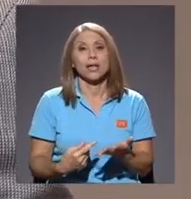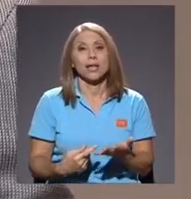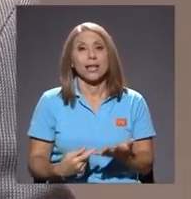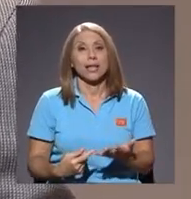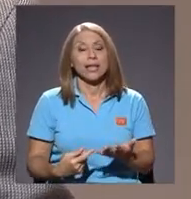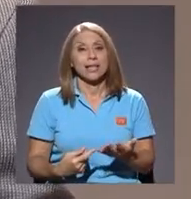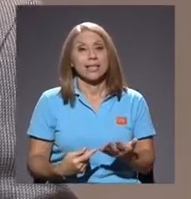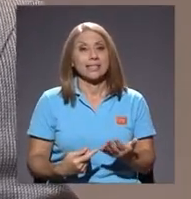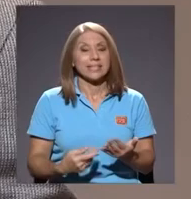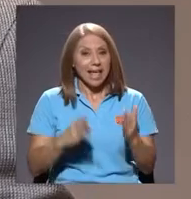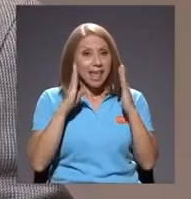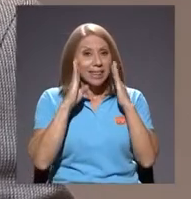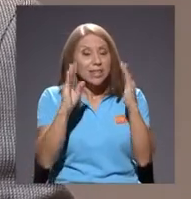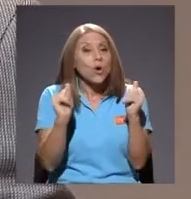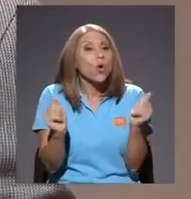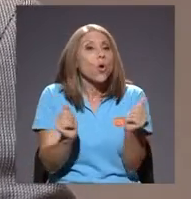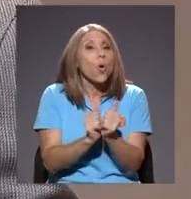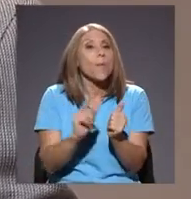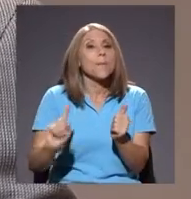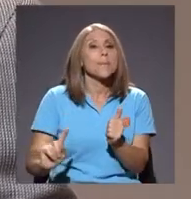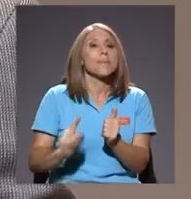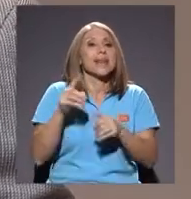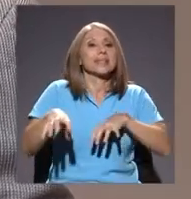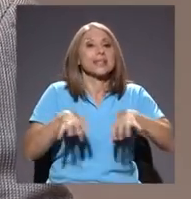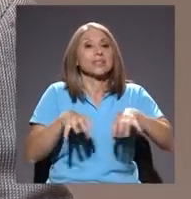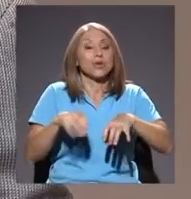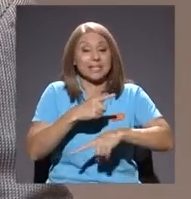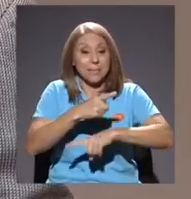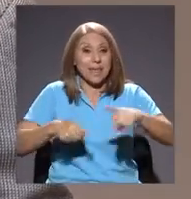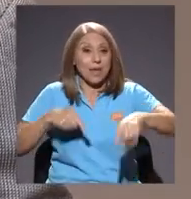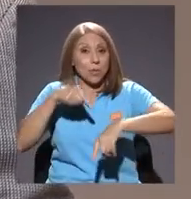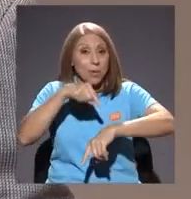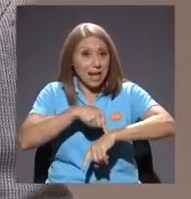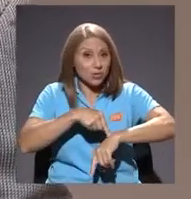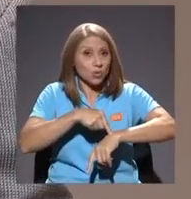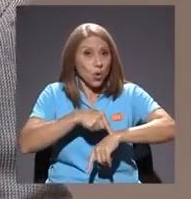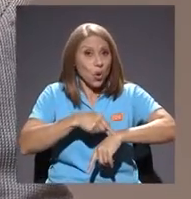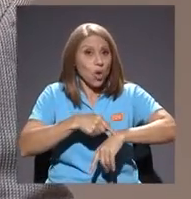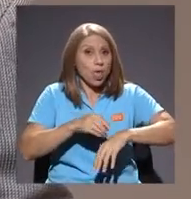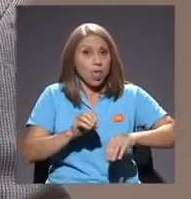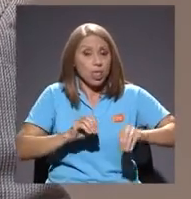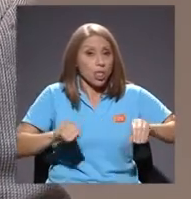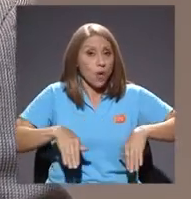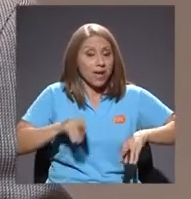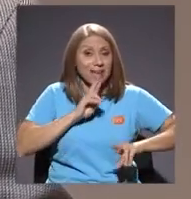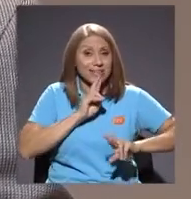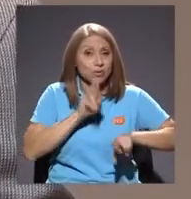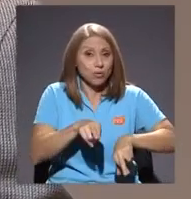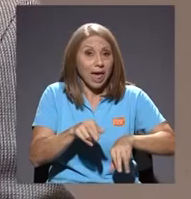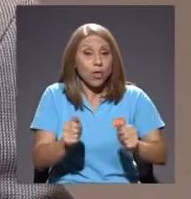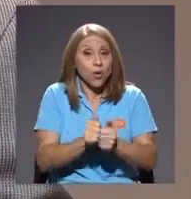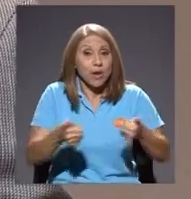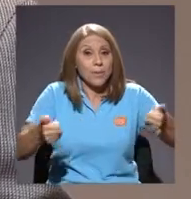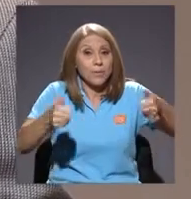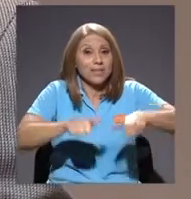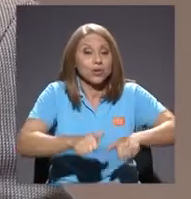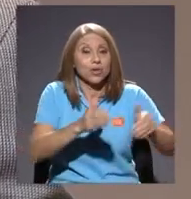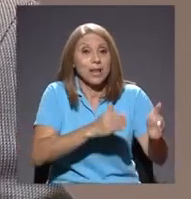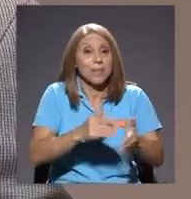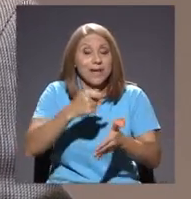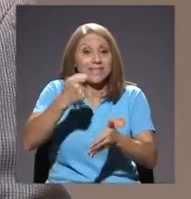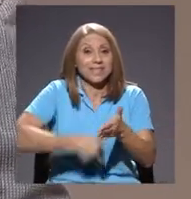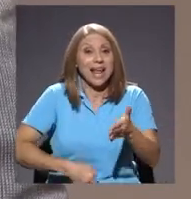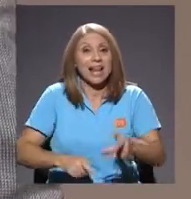que en el mediano plazo nada resultado con la aprobación del plan fiscal pero claramente la coyuntura de hoy